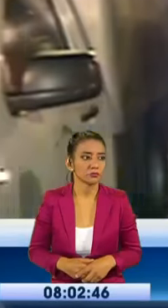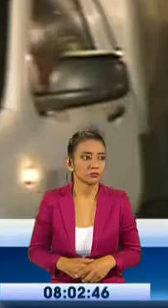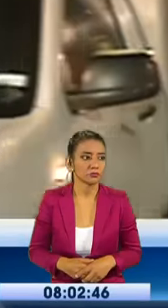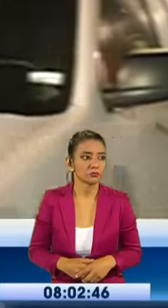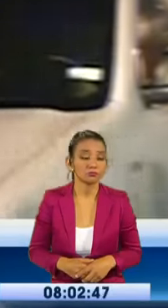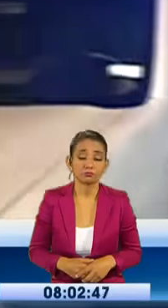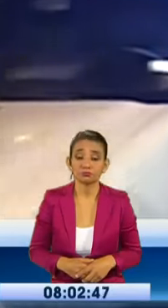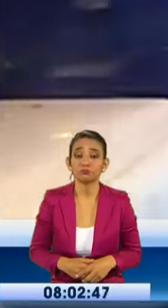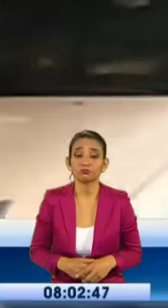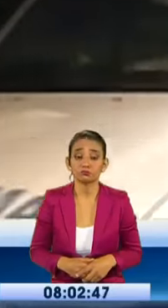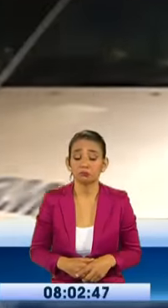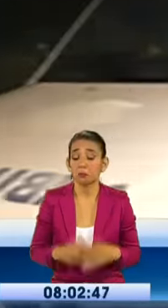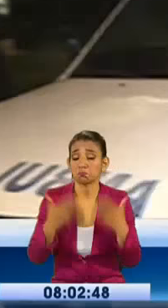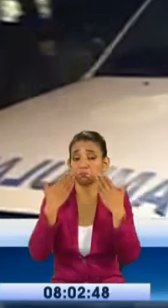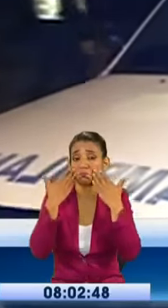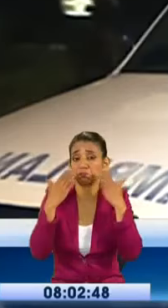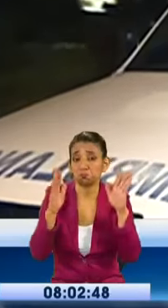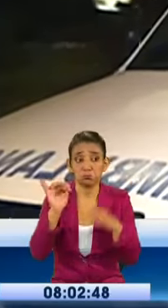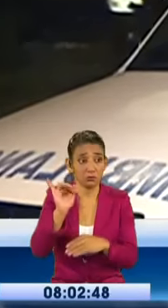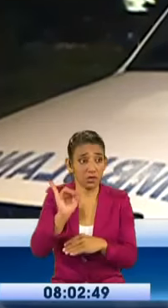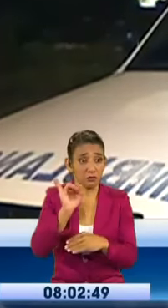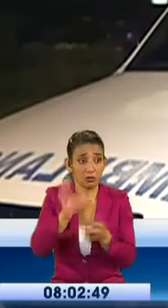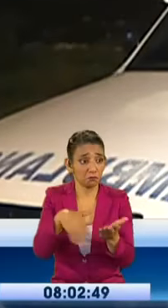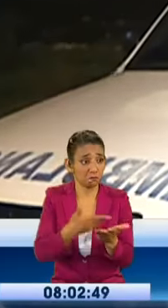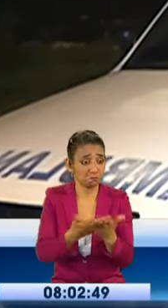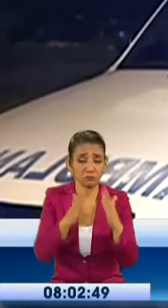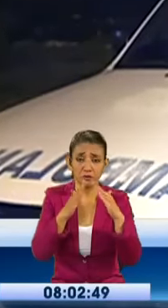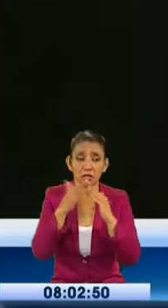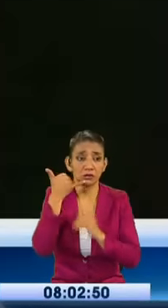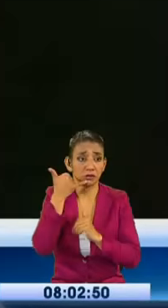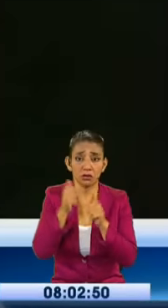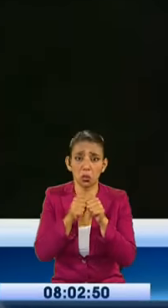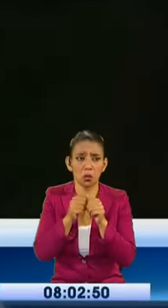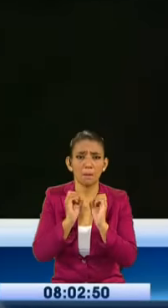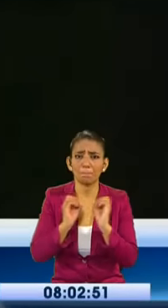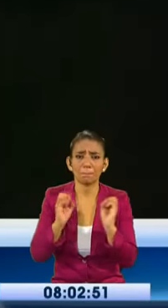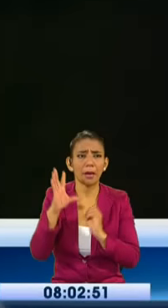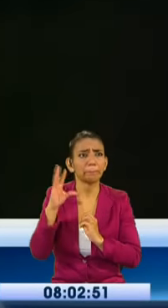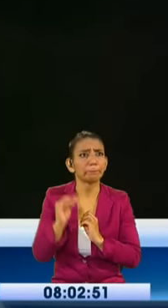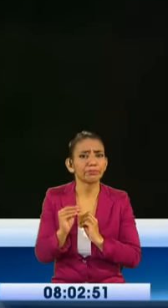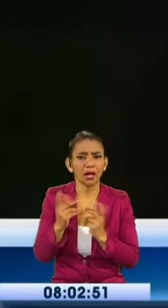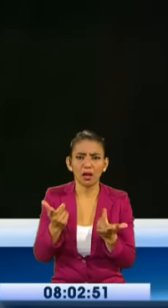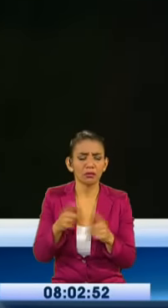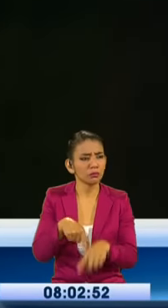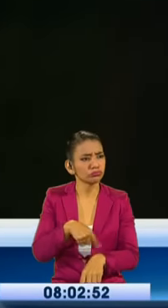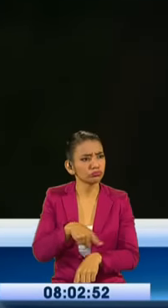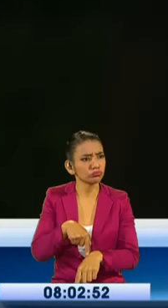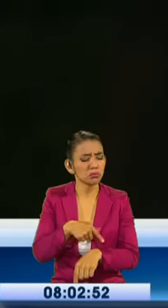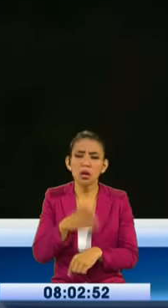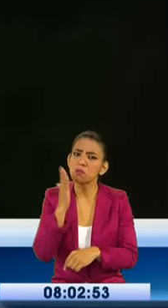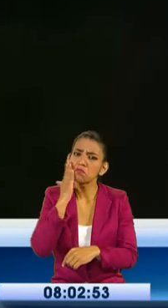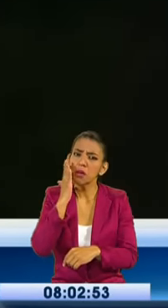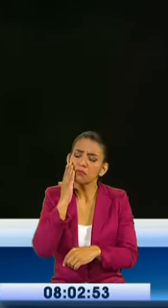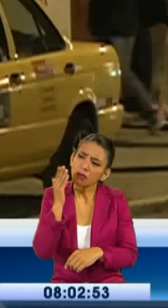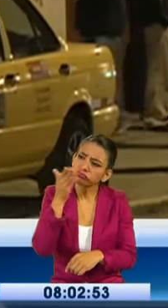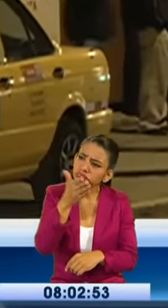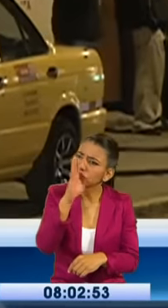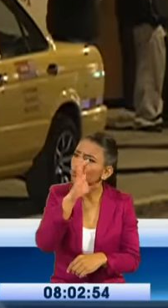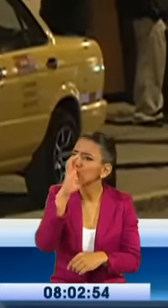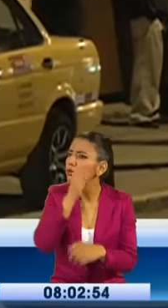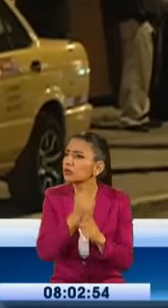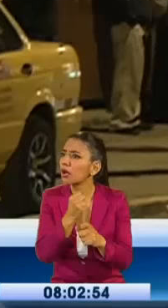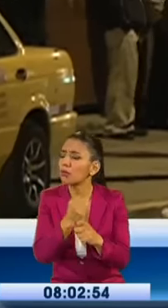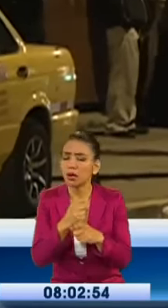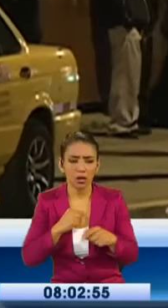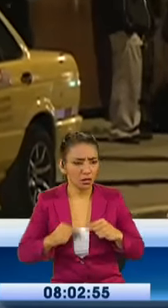No saben mucho, el sábado no llegó a casa y tampoco contestaba al celular. Pasaban las horas, la madre se fue al local donde trabajaba y la dueña le